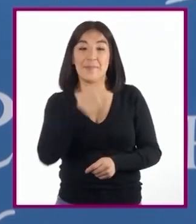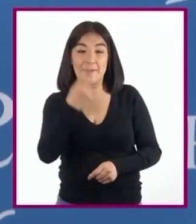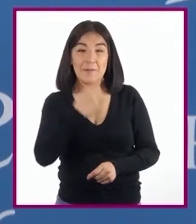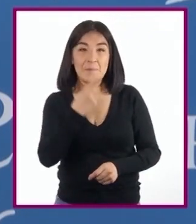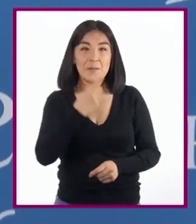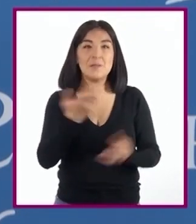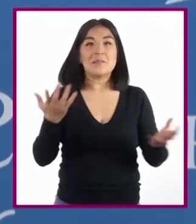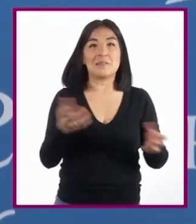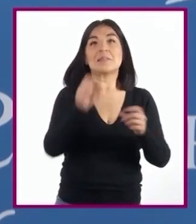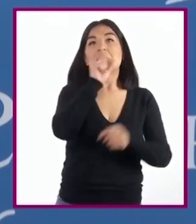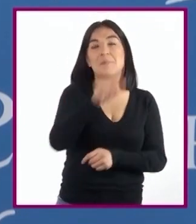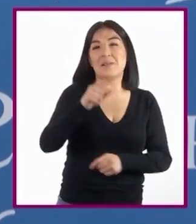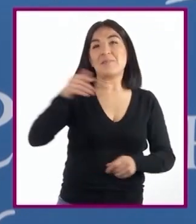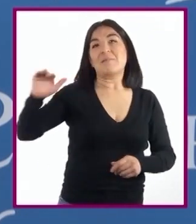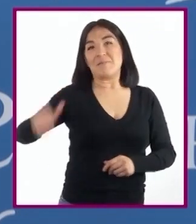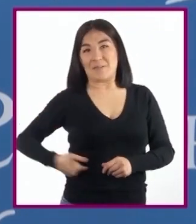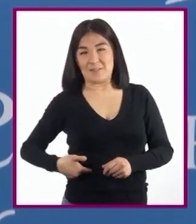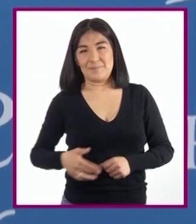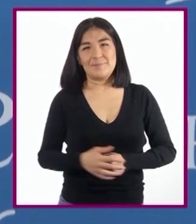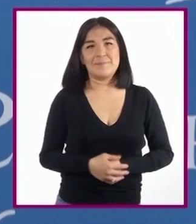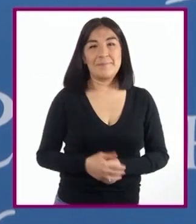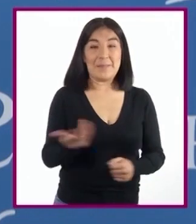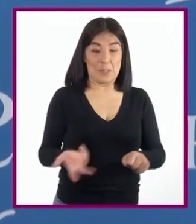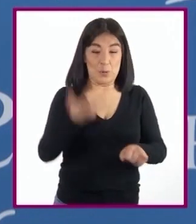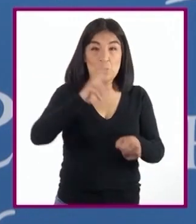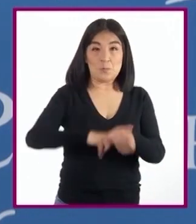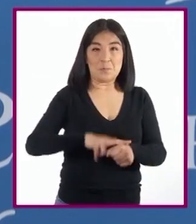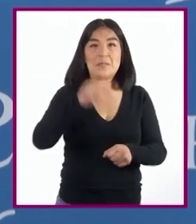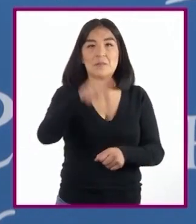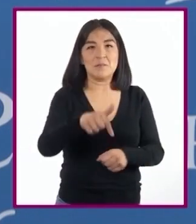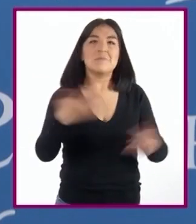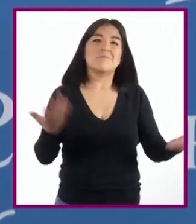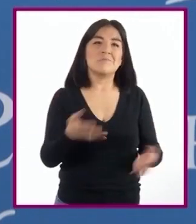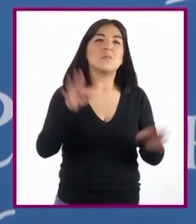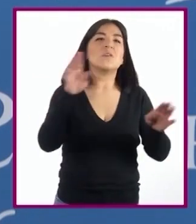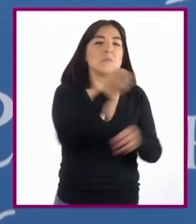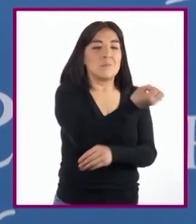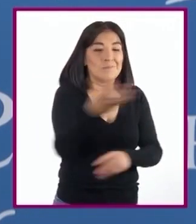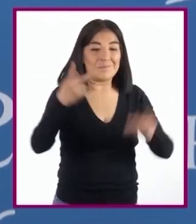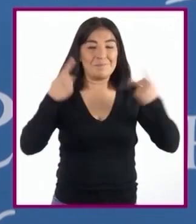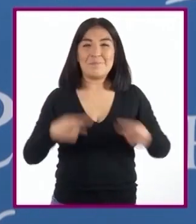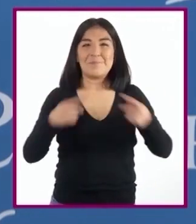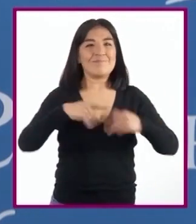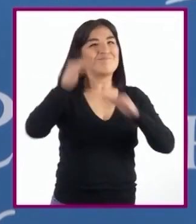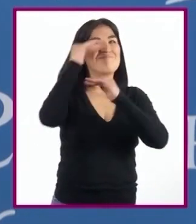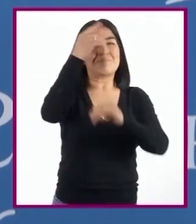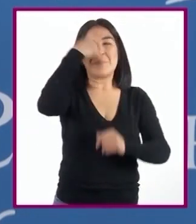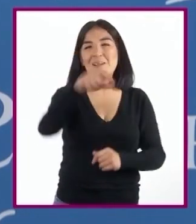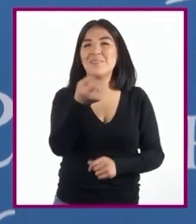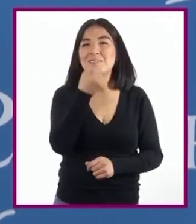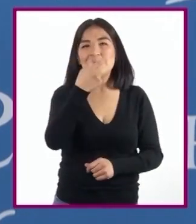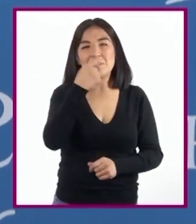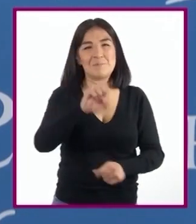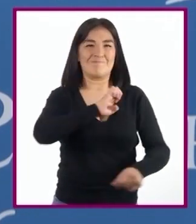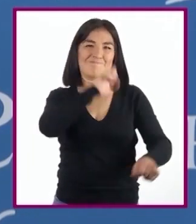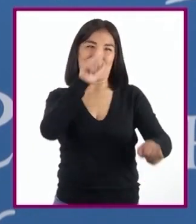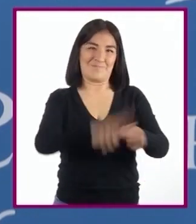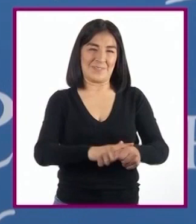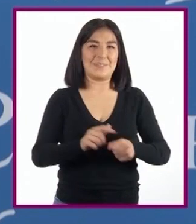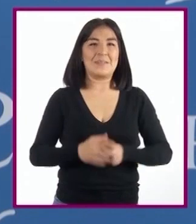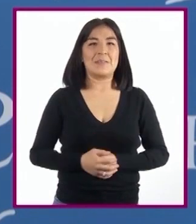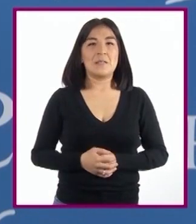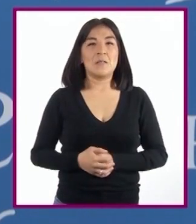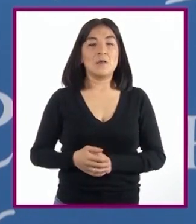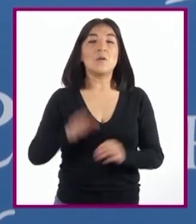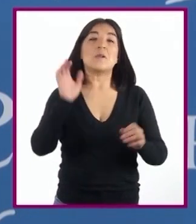diabetes y esté fracturada? En el hospital cuentan con un número limitado de medicamentos de alto espectro,